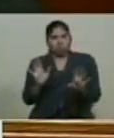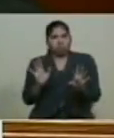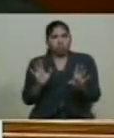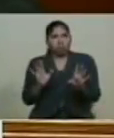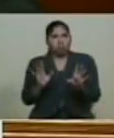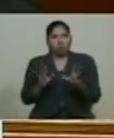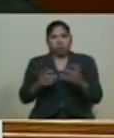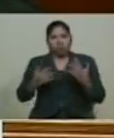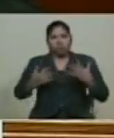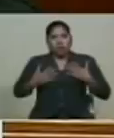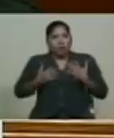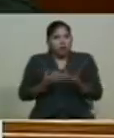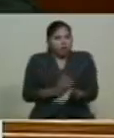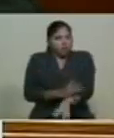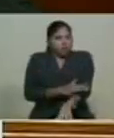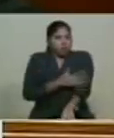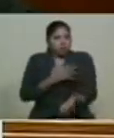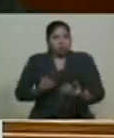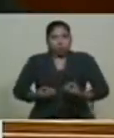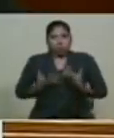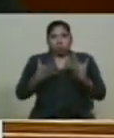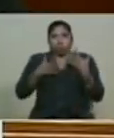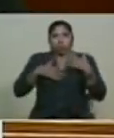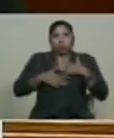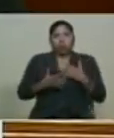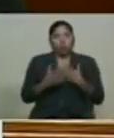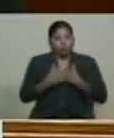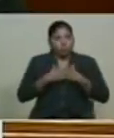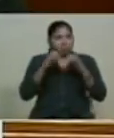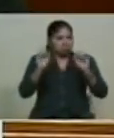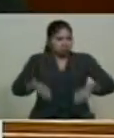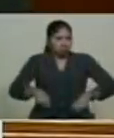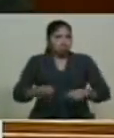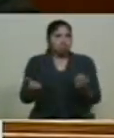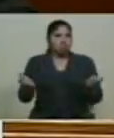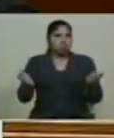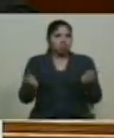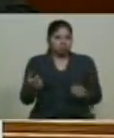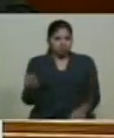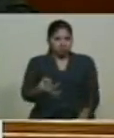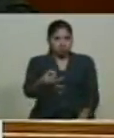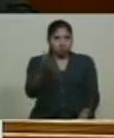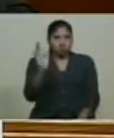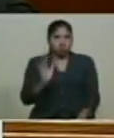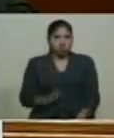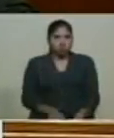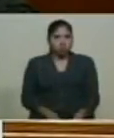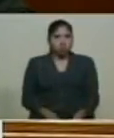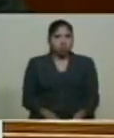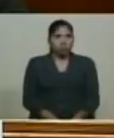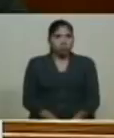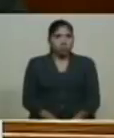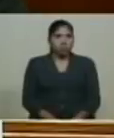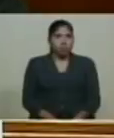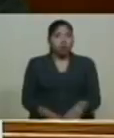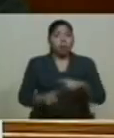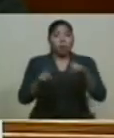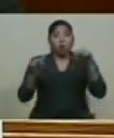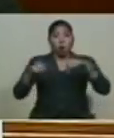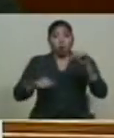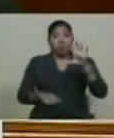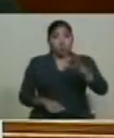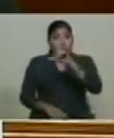las mezclas que tenemos en nuestra sangre y en el alma, sí, es verdad. Y que hoy 5 de